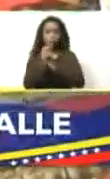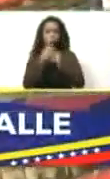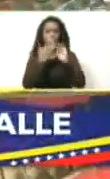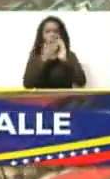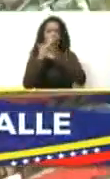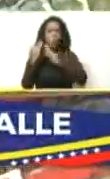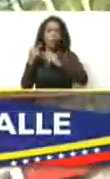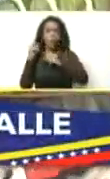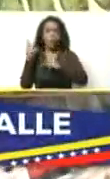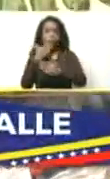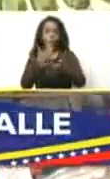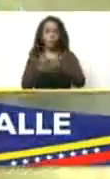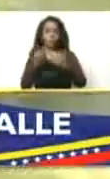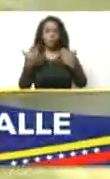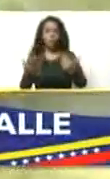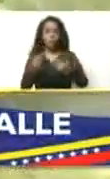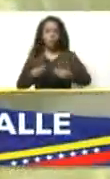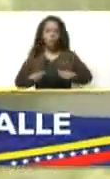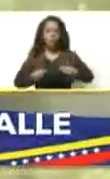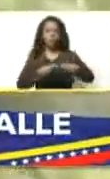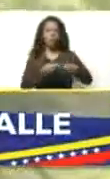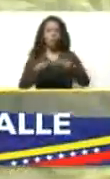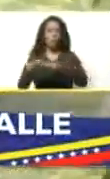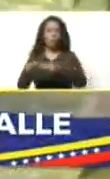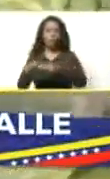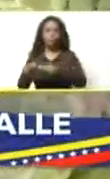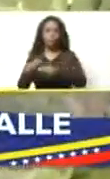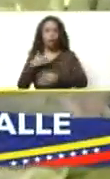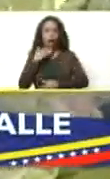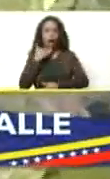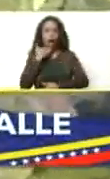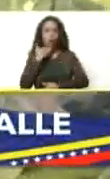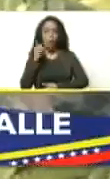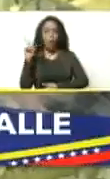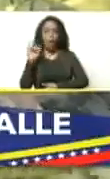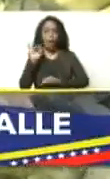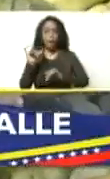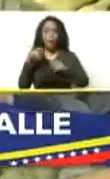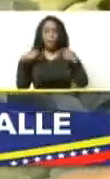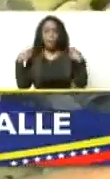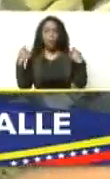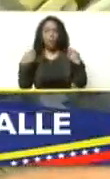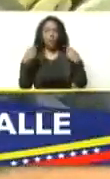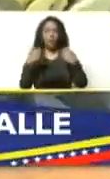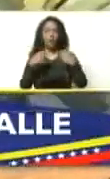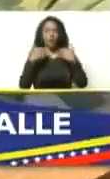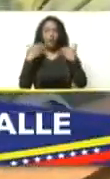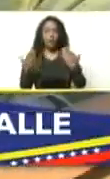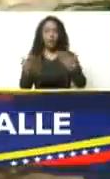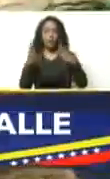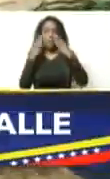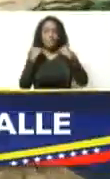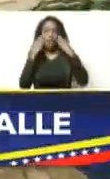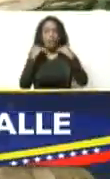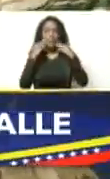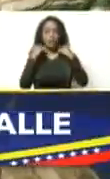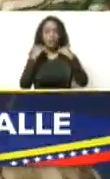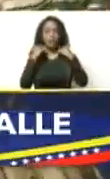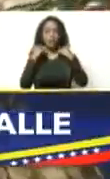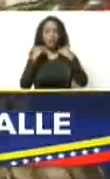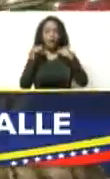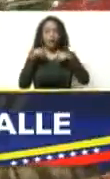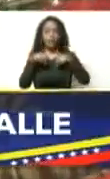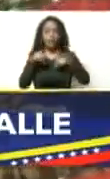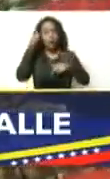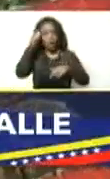comunales que permitan redistribuir los excedentes y así innovar en experiencias disruptivas en la